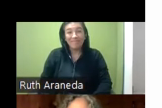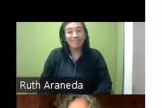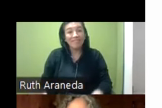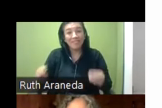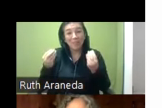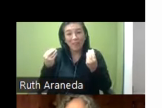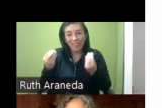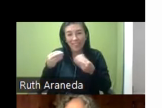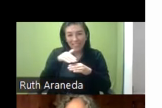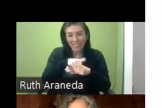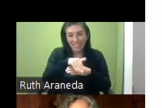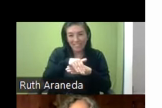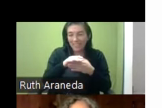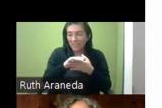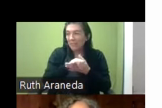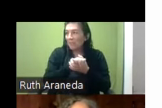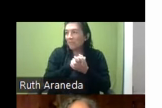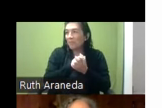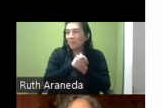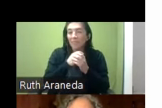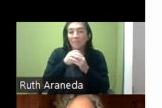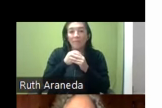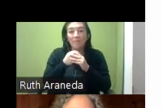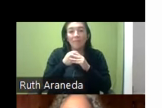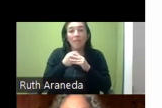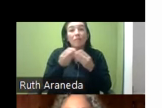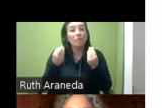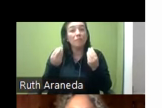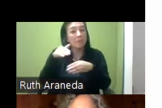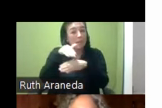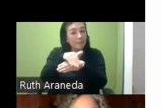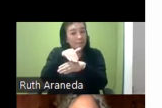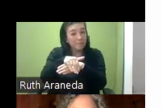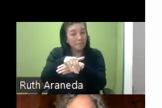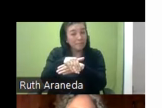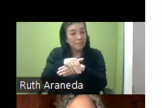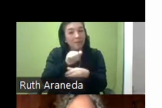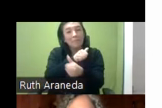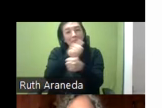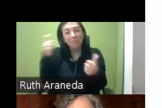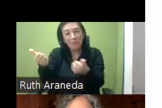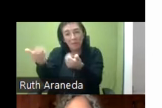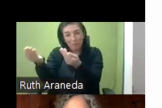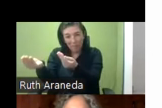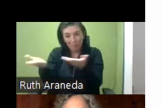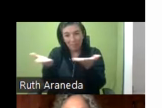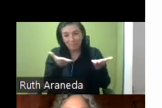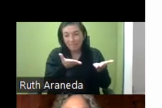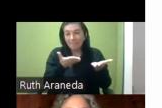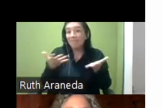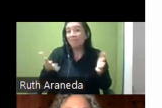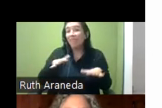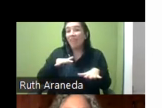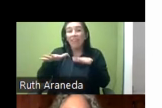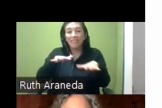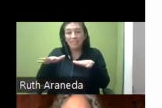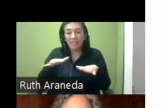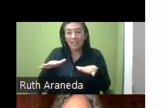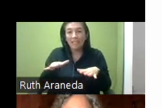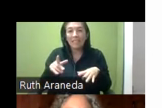Elena. Bueno, muy buenas tardes. Les damos la bienvenida a esta actividad